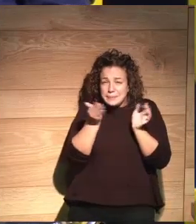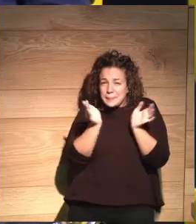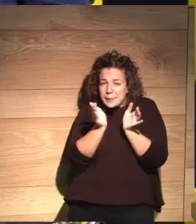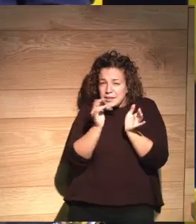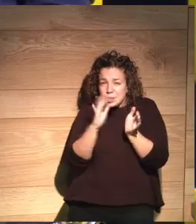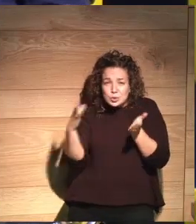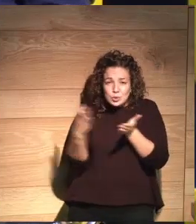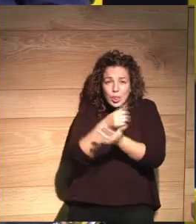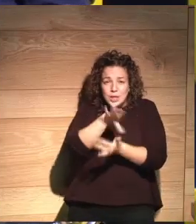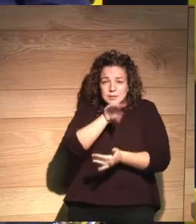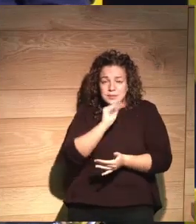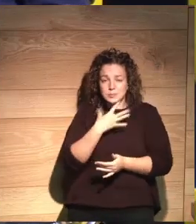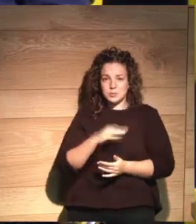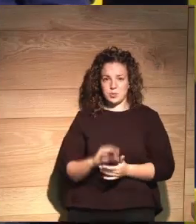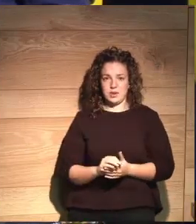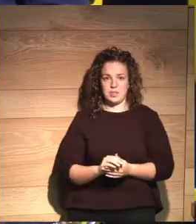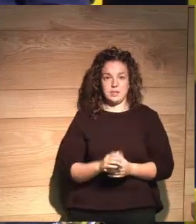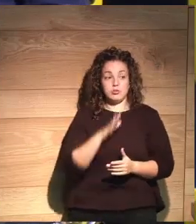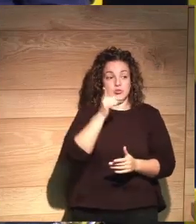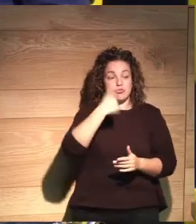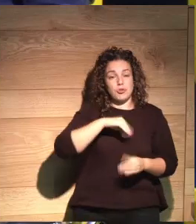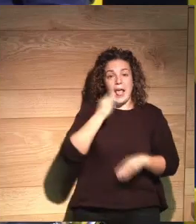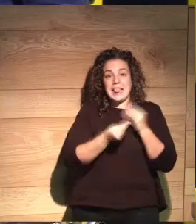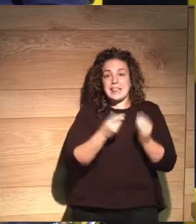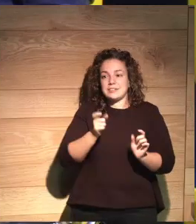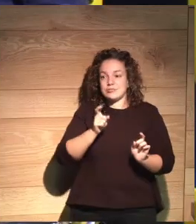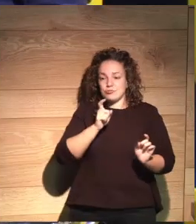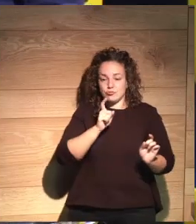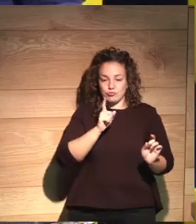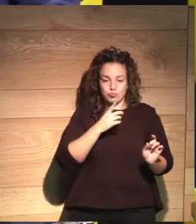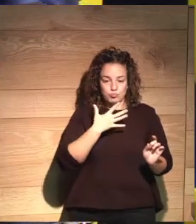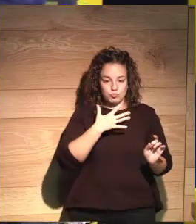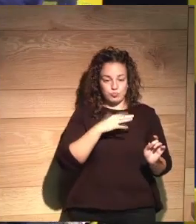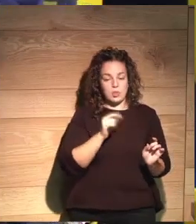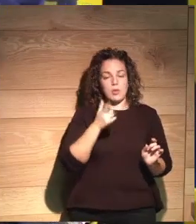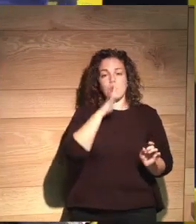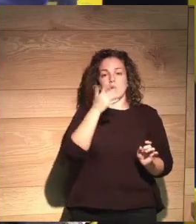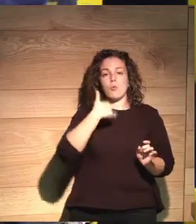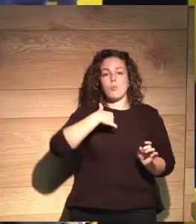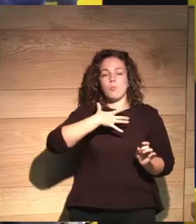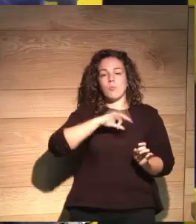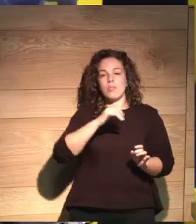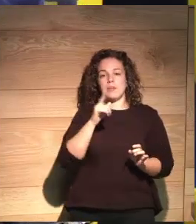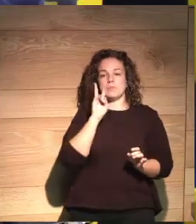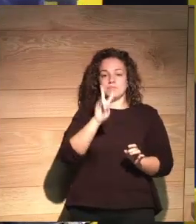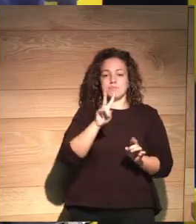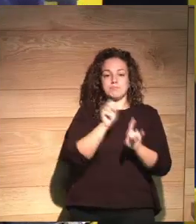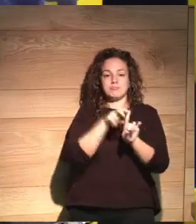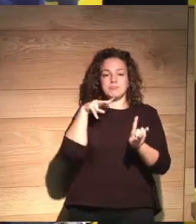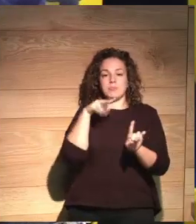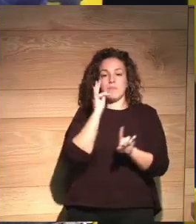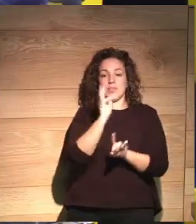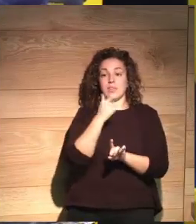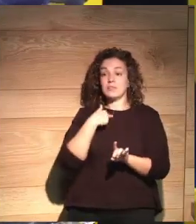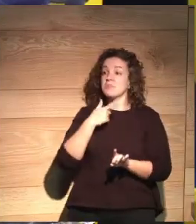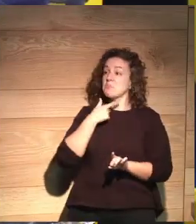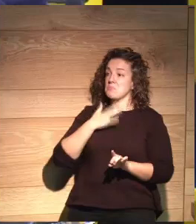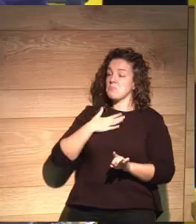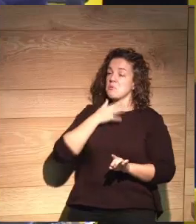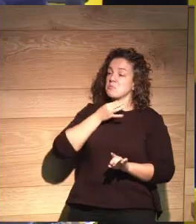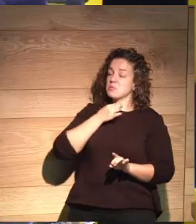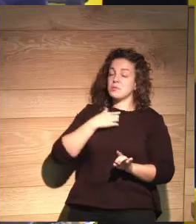no digamos no la podemos hacer esto podemos ver la ventaja de ella eso me gusta esto me gusta entonces